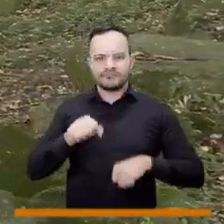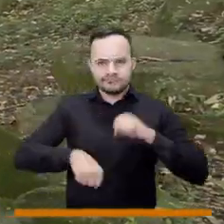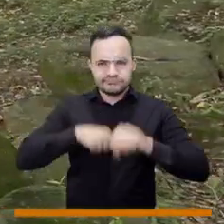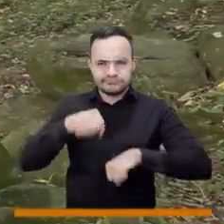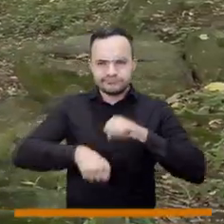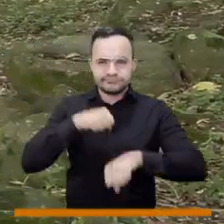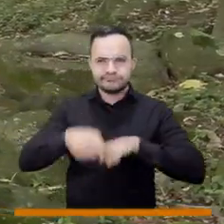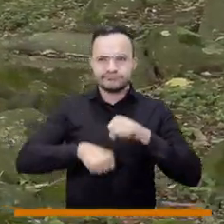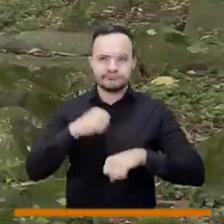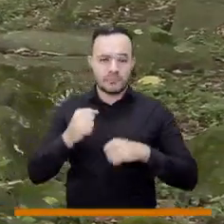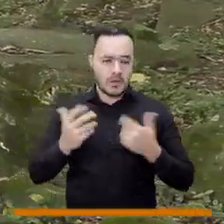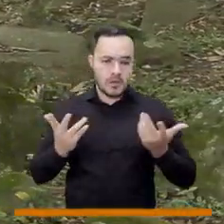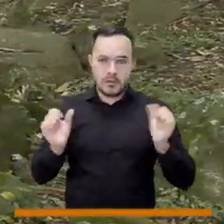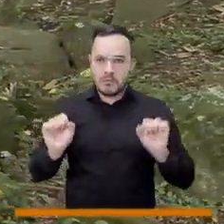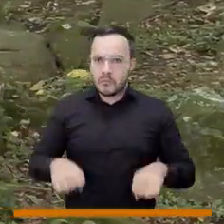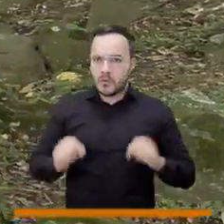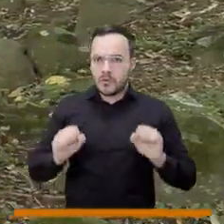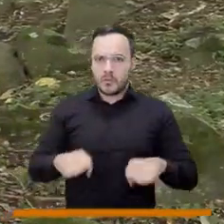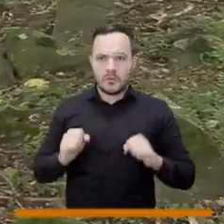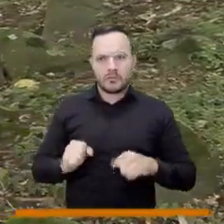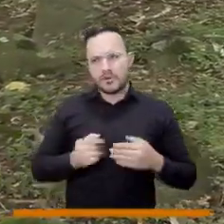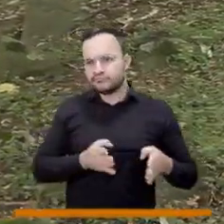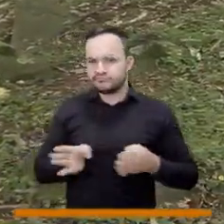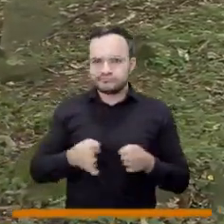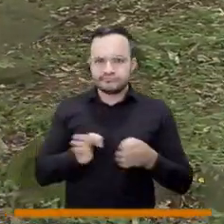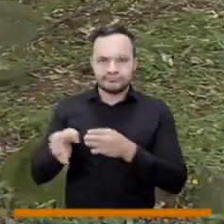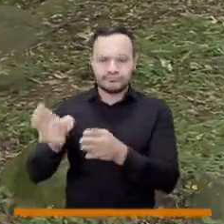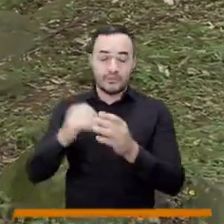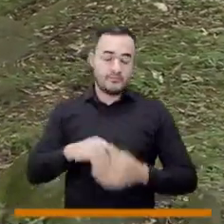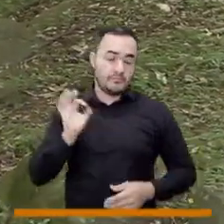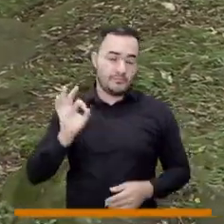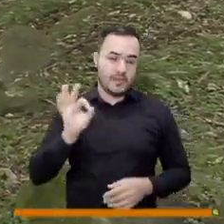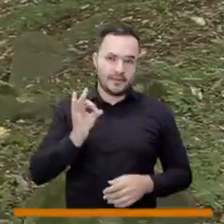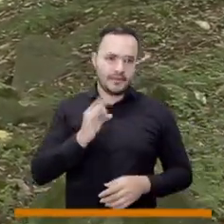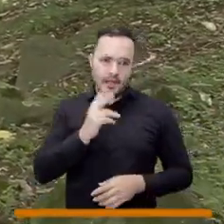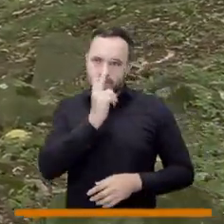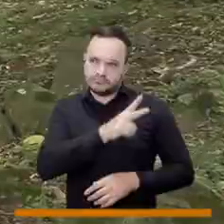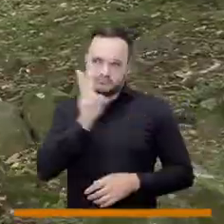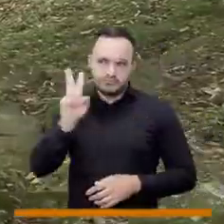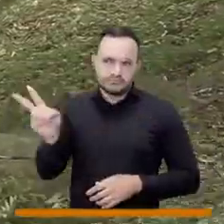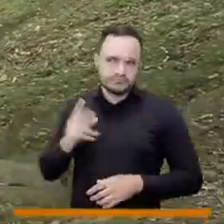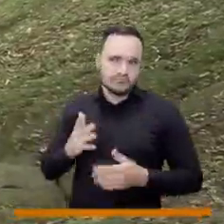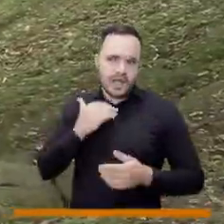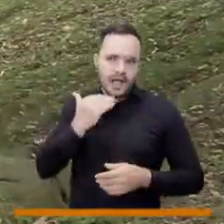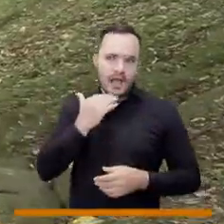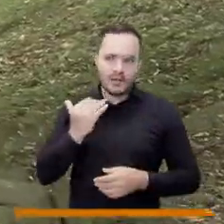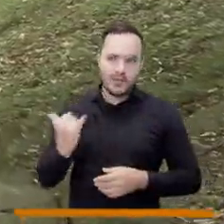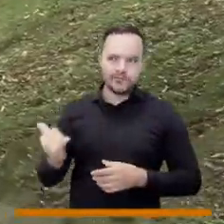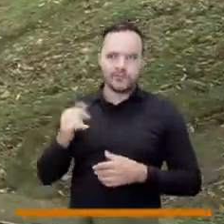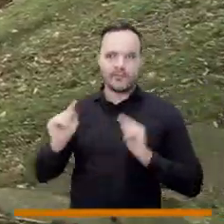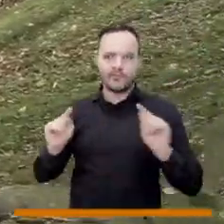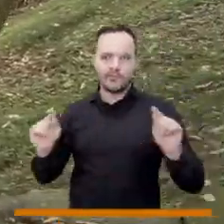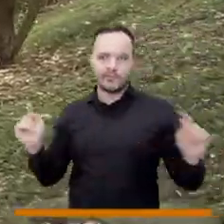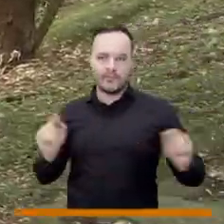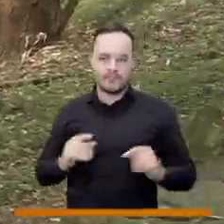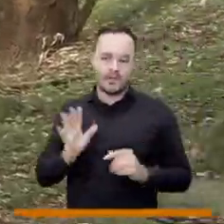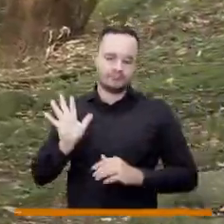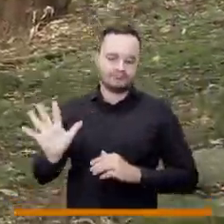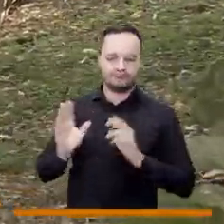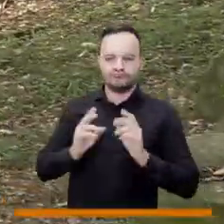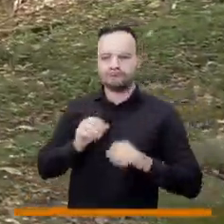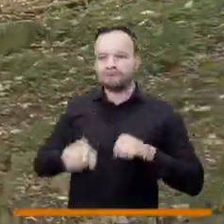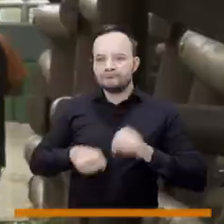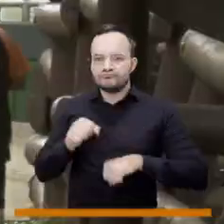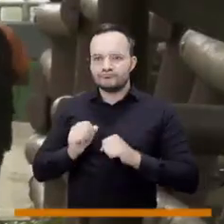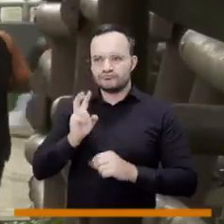que lo haga con buena disciplina respetando los los los transeuntes Pues que se va a encontrar en el sendero porque son senderos